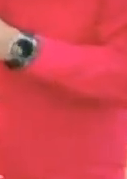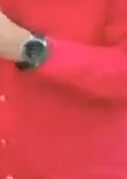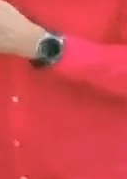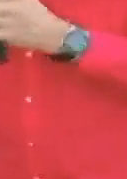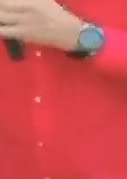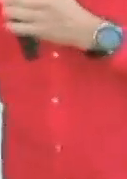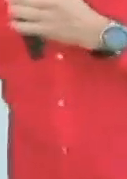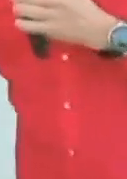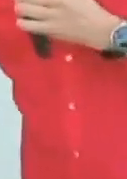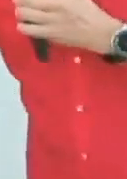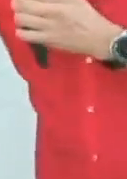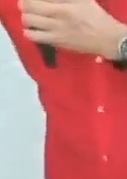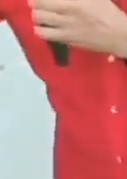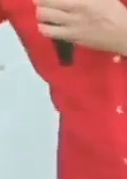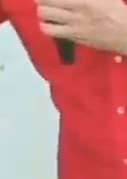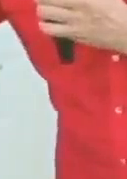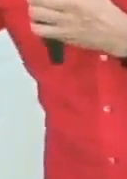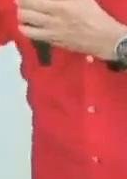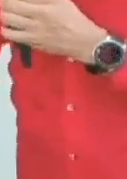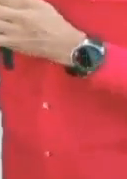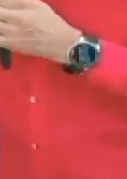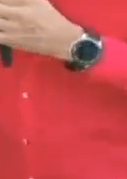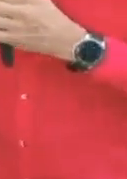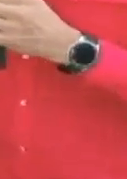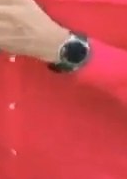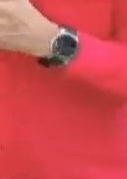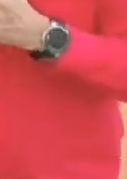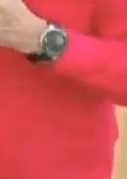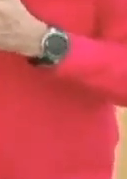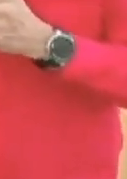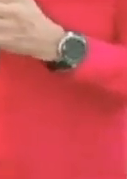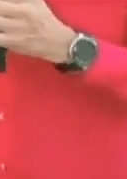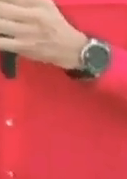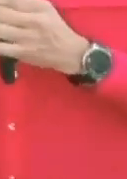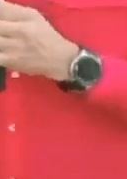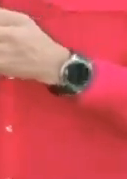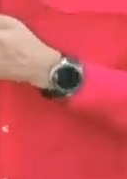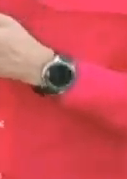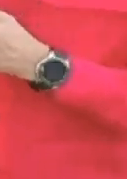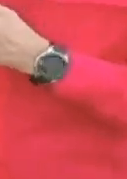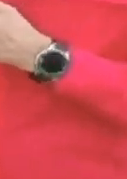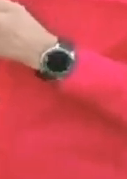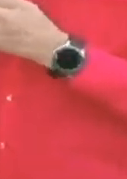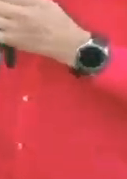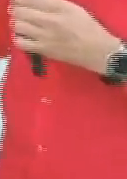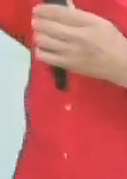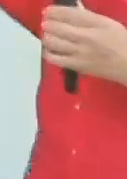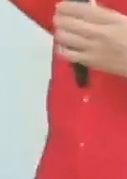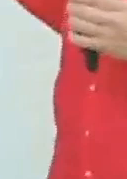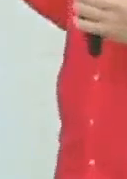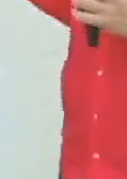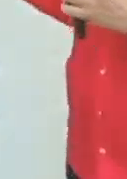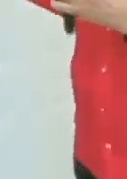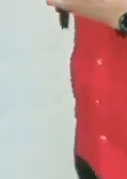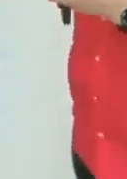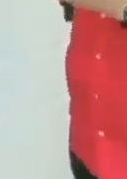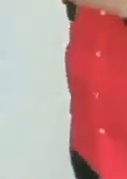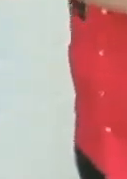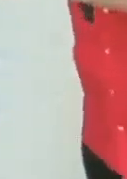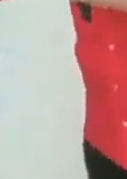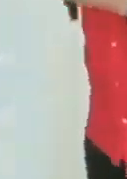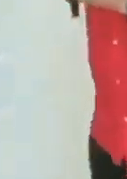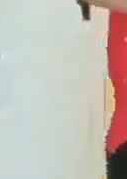del comandante presidente, las llaves de su vivienda. Vamos a ver quién se queda con la llave, mi comandante. Las mujeres, las que mandan